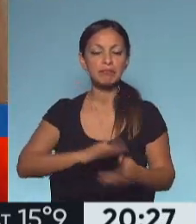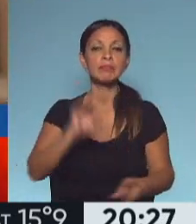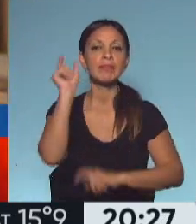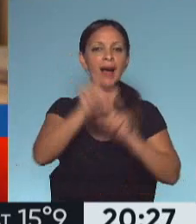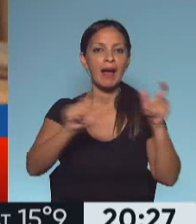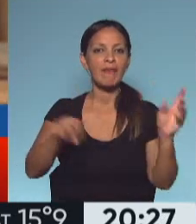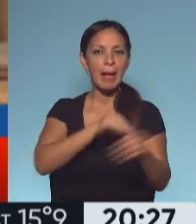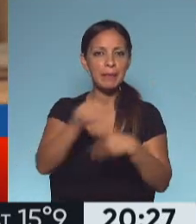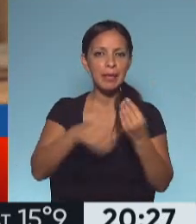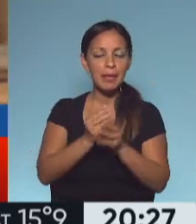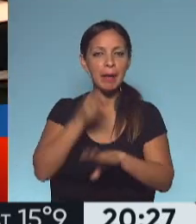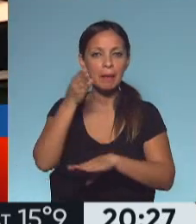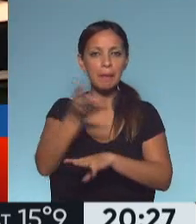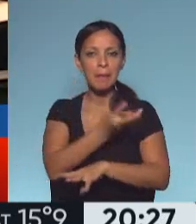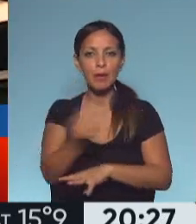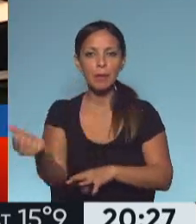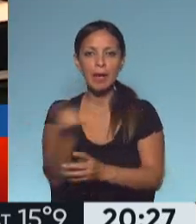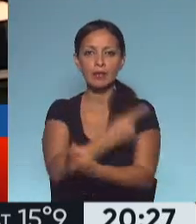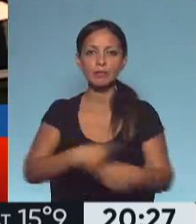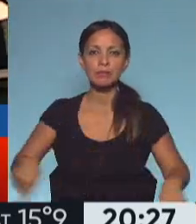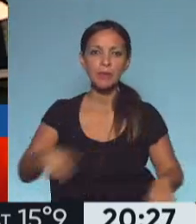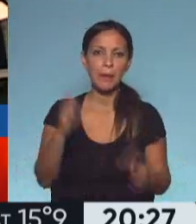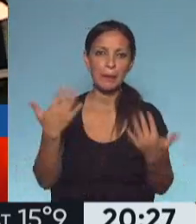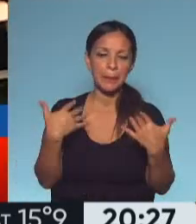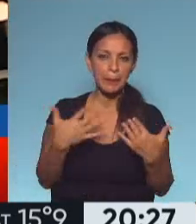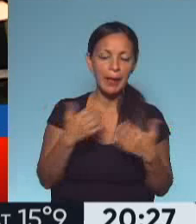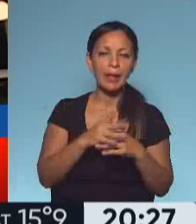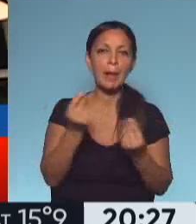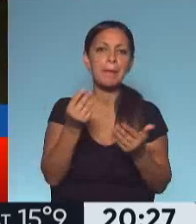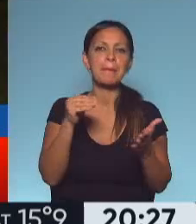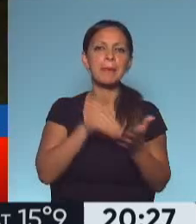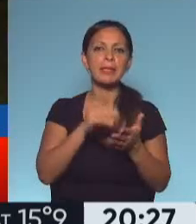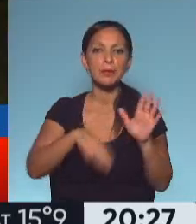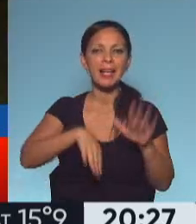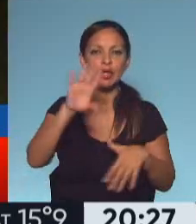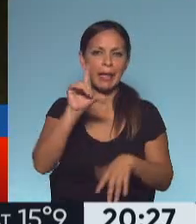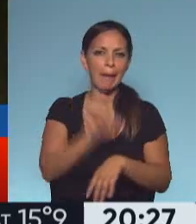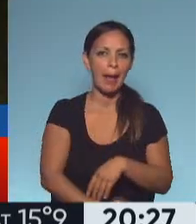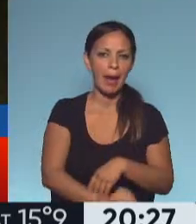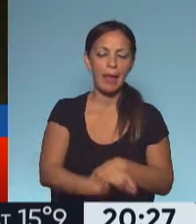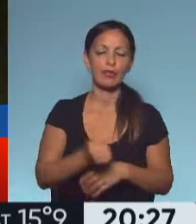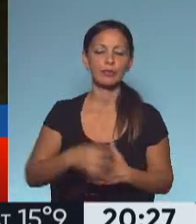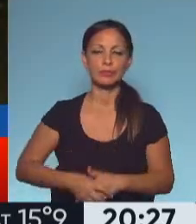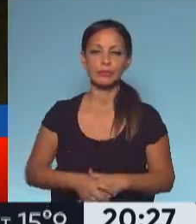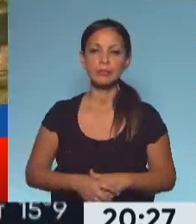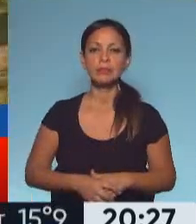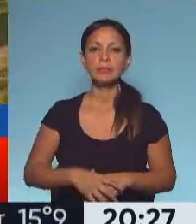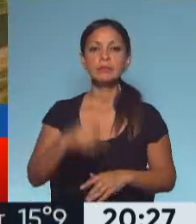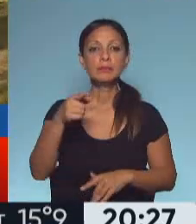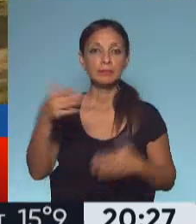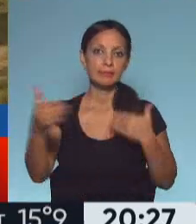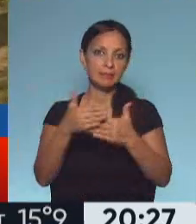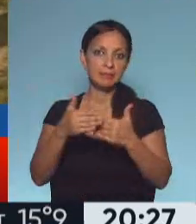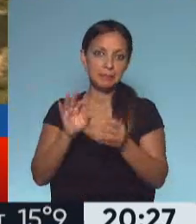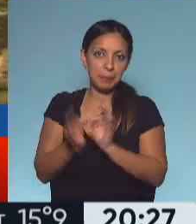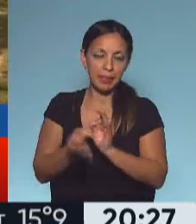productos frescos, de estación y calidad, a precios mayoristas, razonables y accesibles, cerca de sus